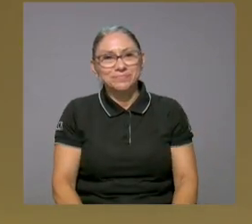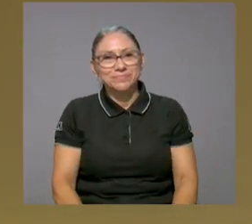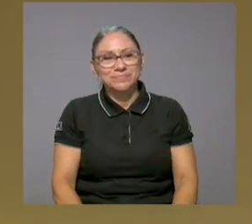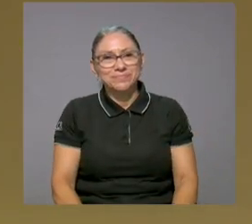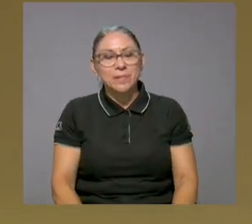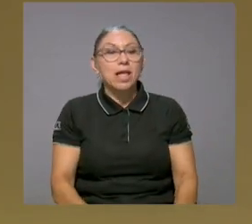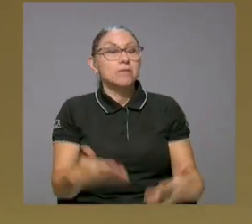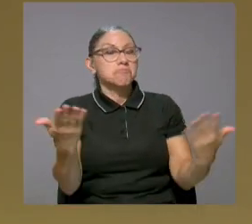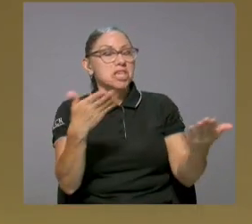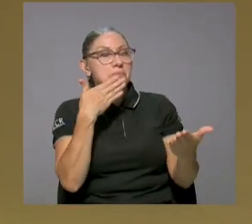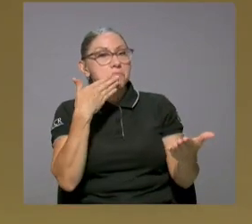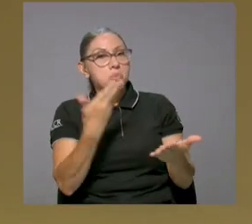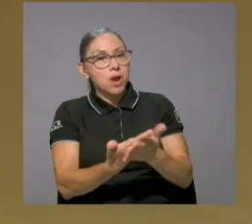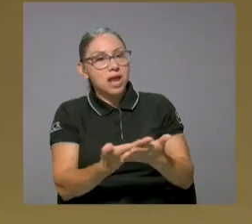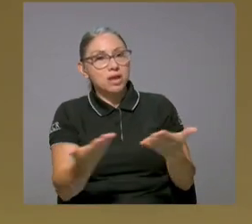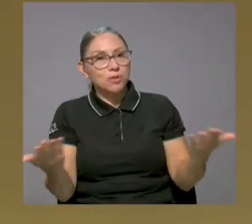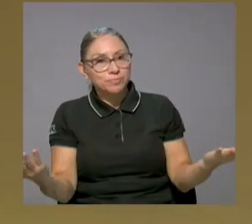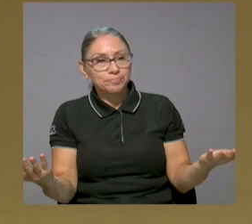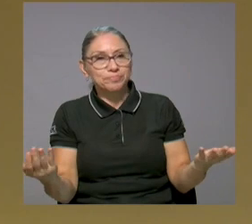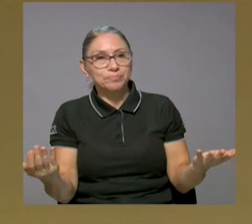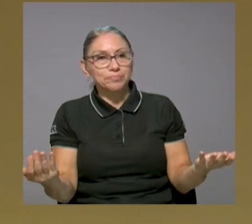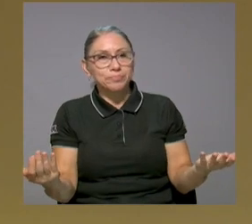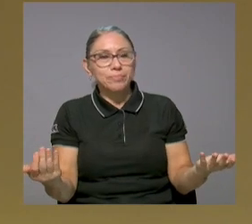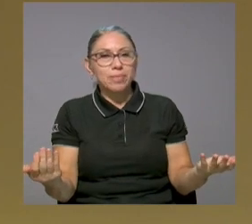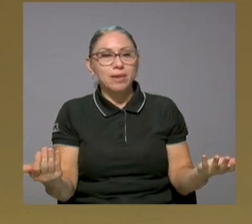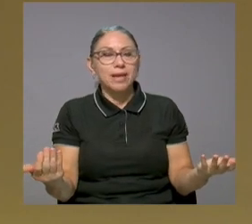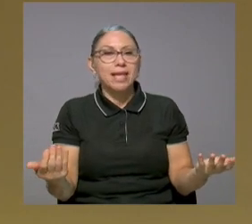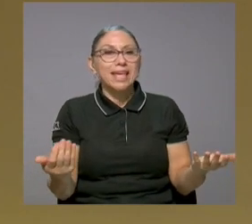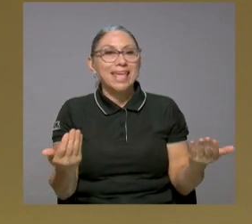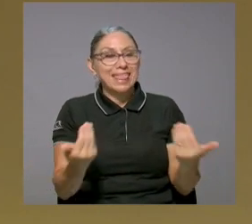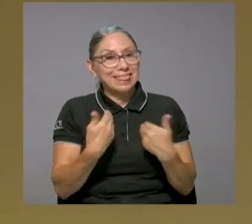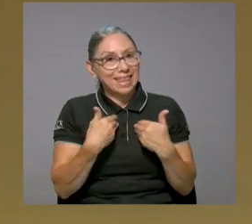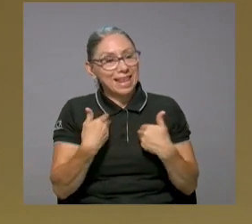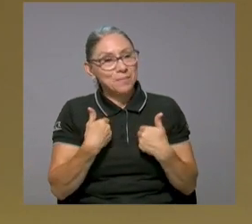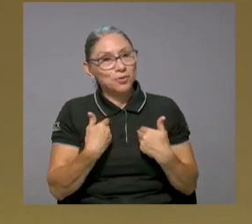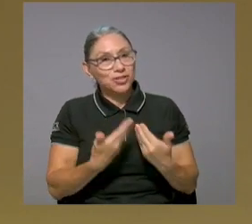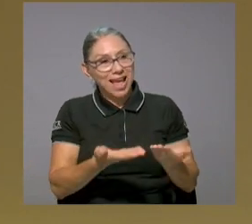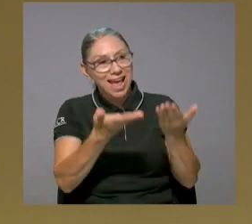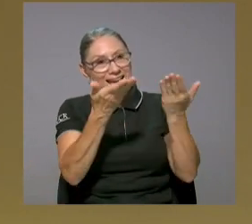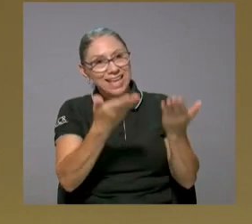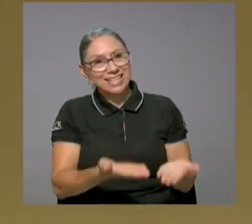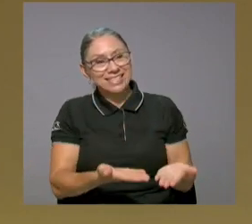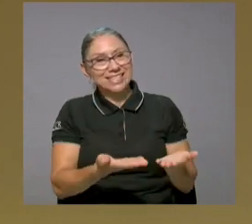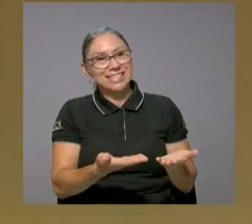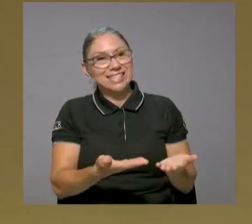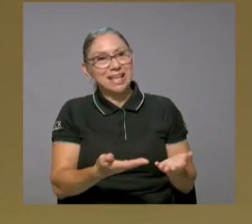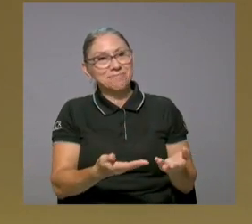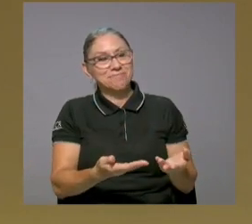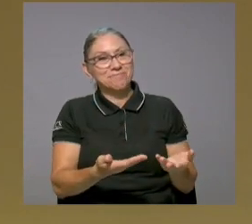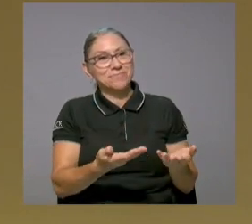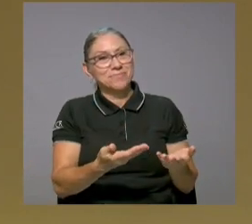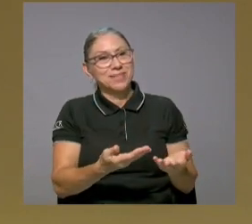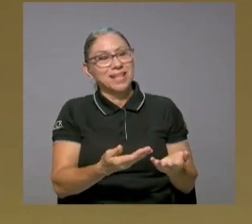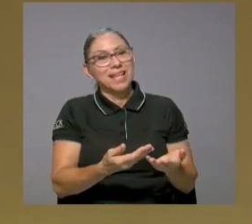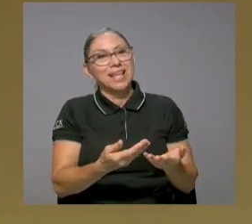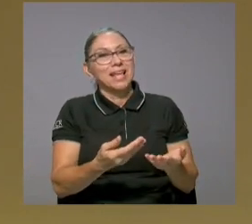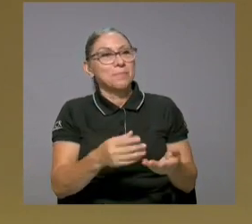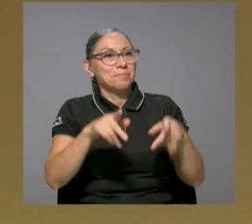Qué bueno que tenemos a esta ramonense ilustre,